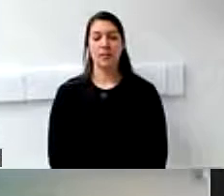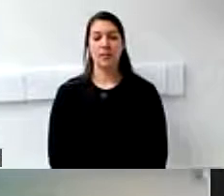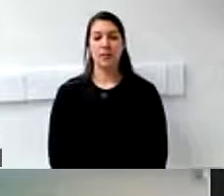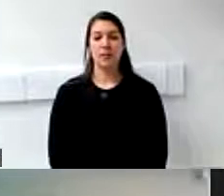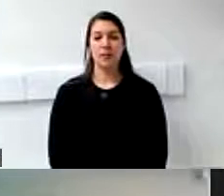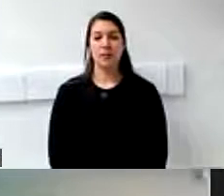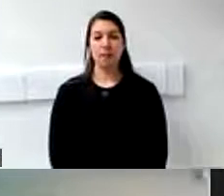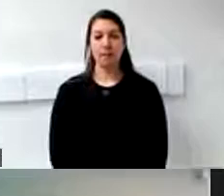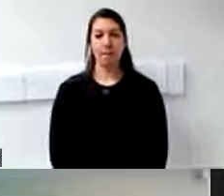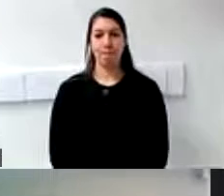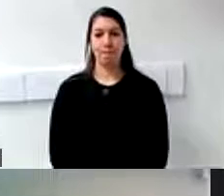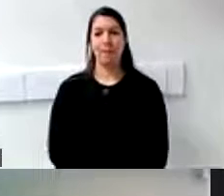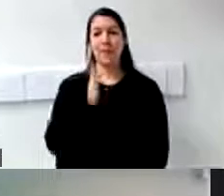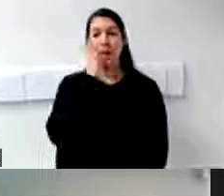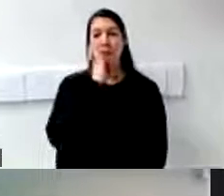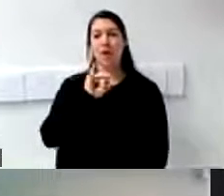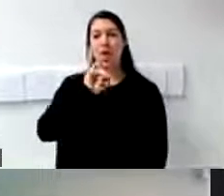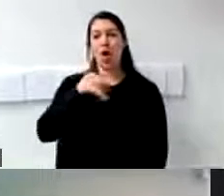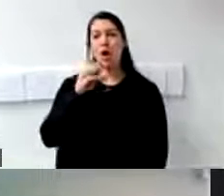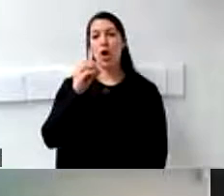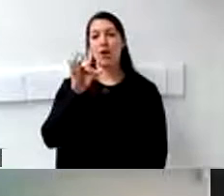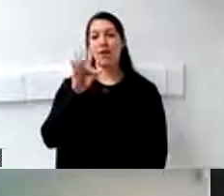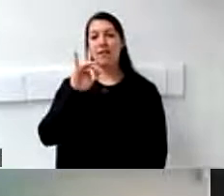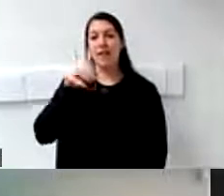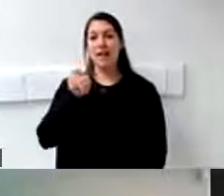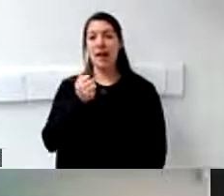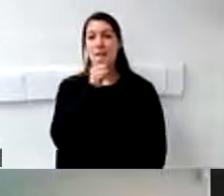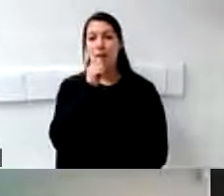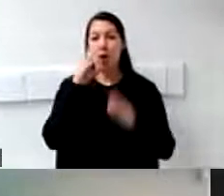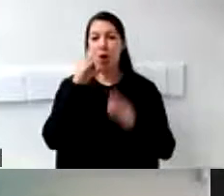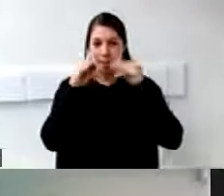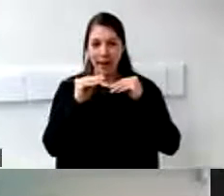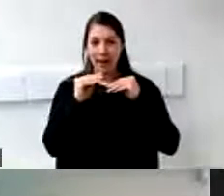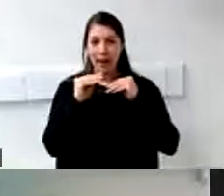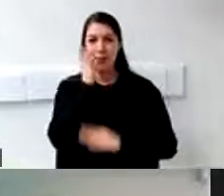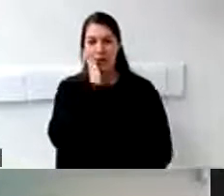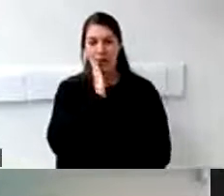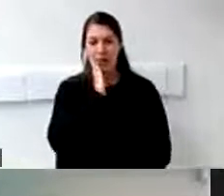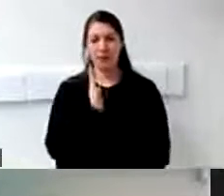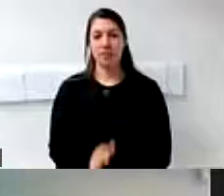Josefina Viola, le pedimos por favor que mute el micrófono. Gracias, de Gremeda.